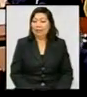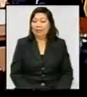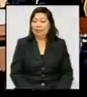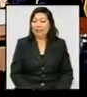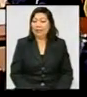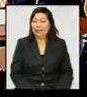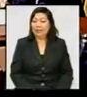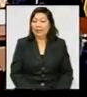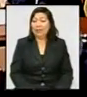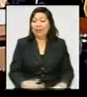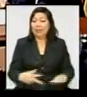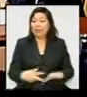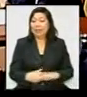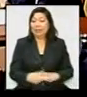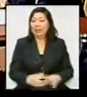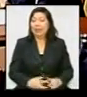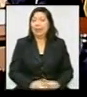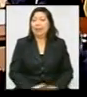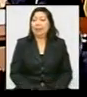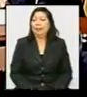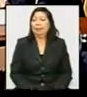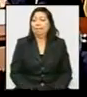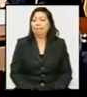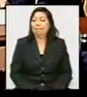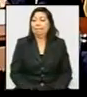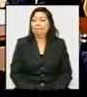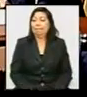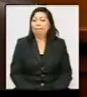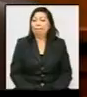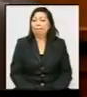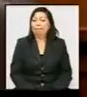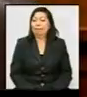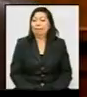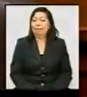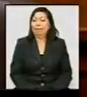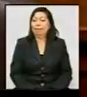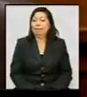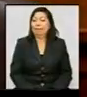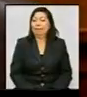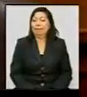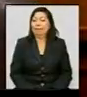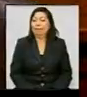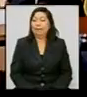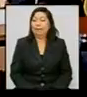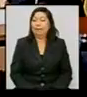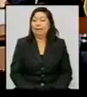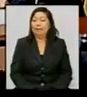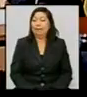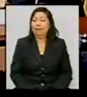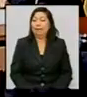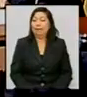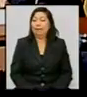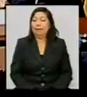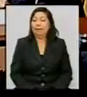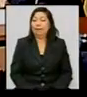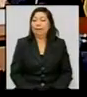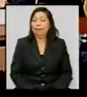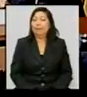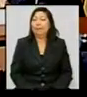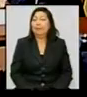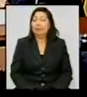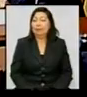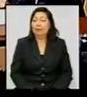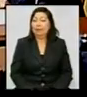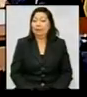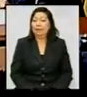me pide la interrupción la congresista Foronda. Los 2 minutos, congresista, presidente. Foronda tiene las 2 interrupciones. Gracias,